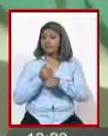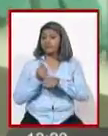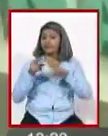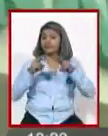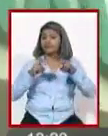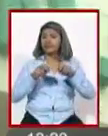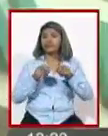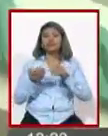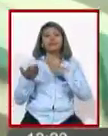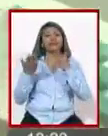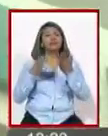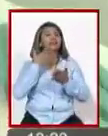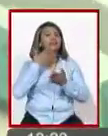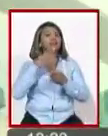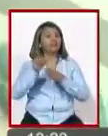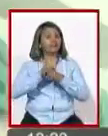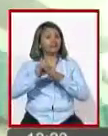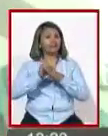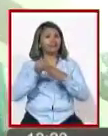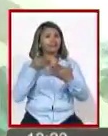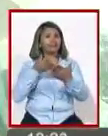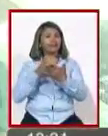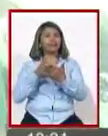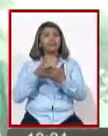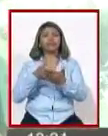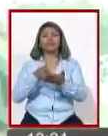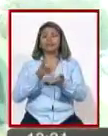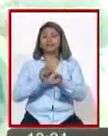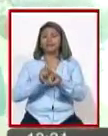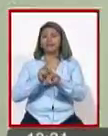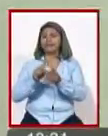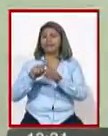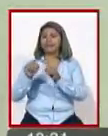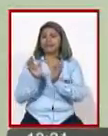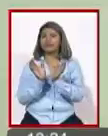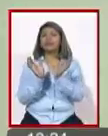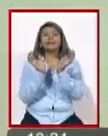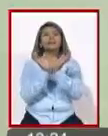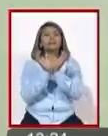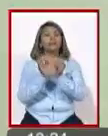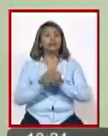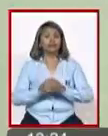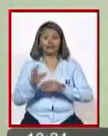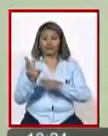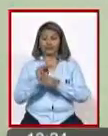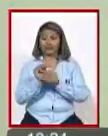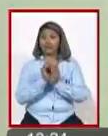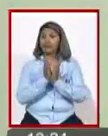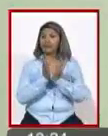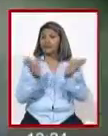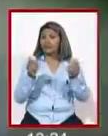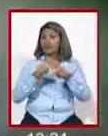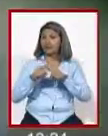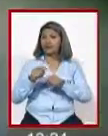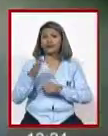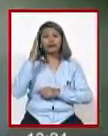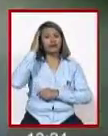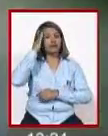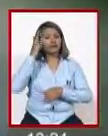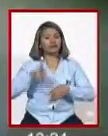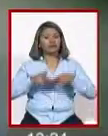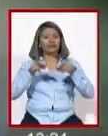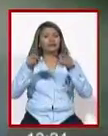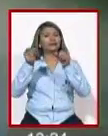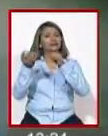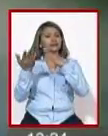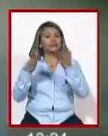investiga es homicidio culposo y mala praxis en contra de varios galenos de la maternidad de la Caja Nacional de Salud. El Ministerio Público, al tomar conocimiento de la denuncia